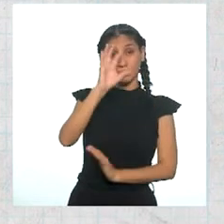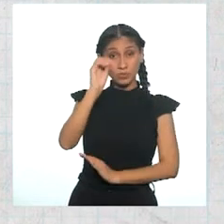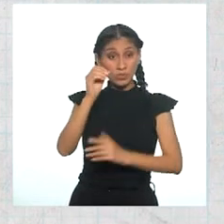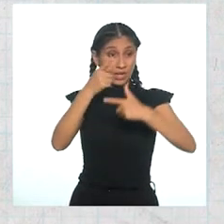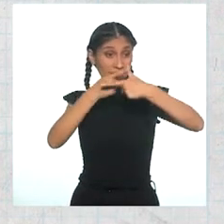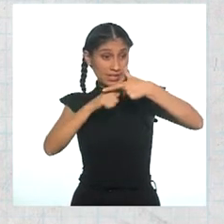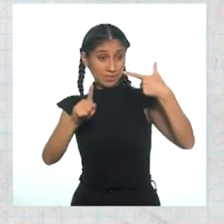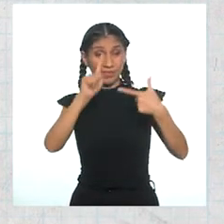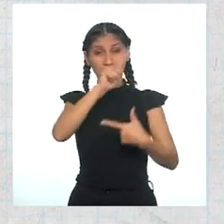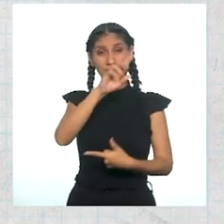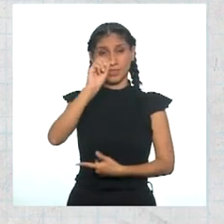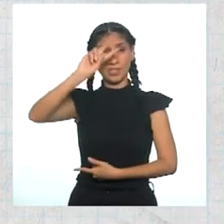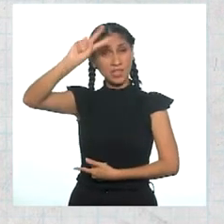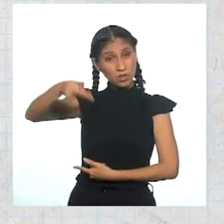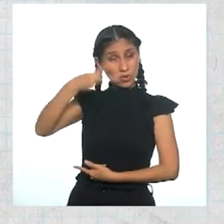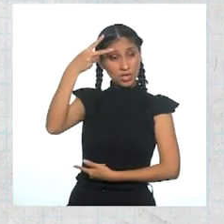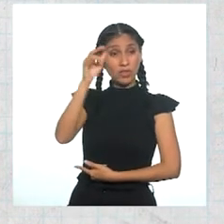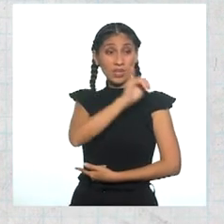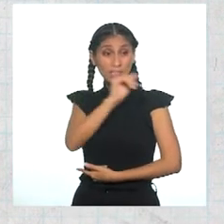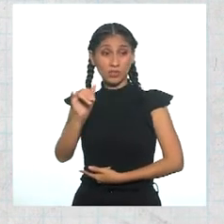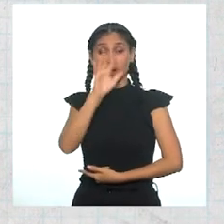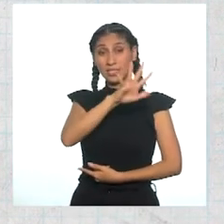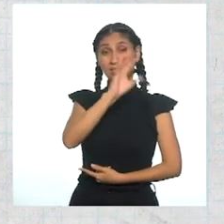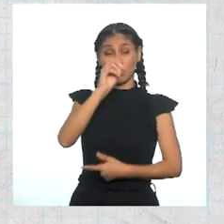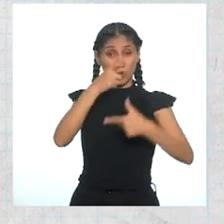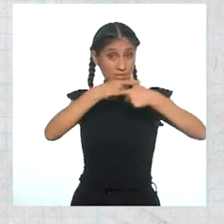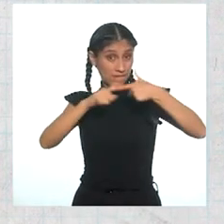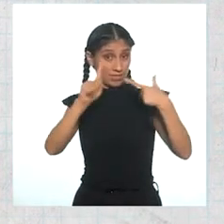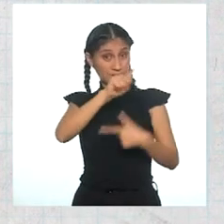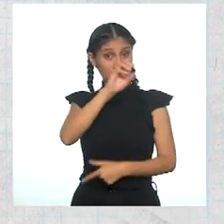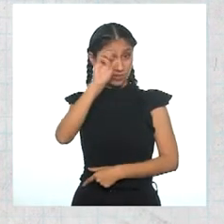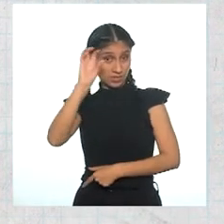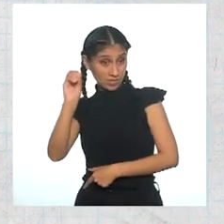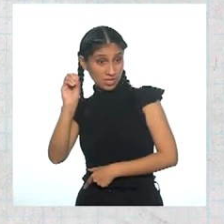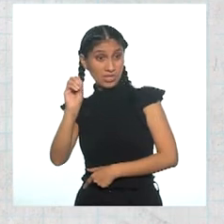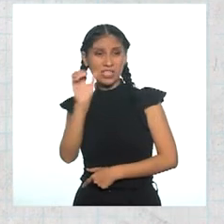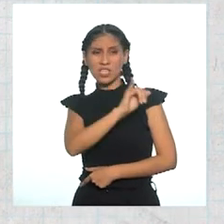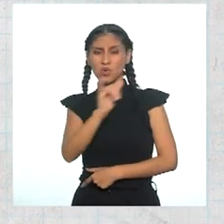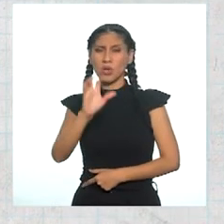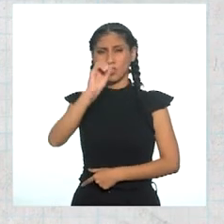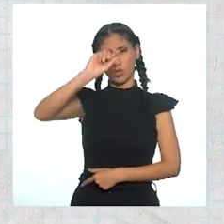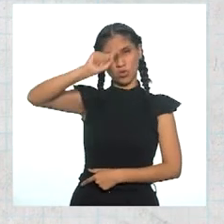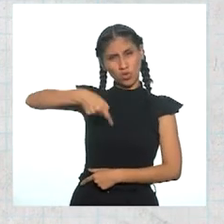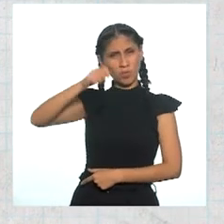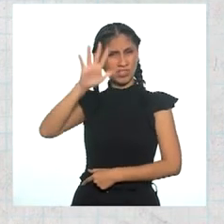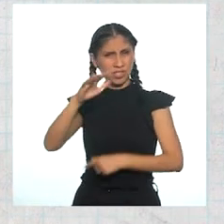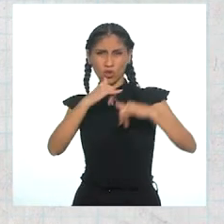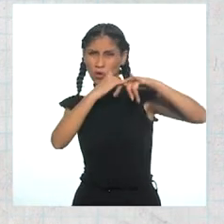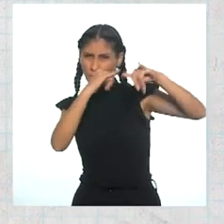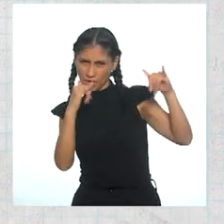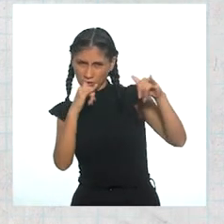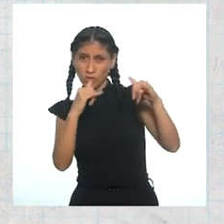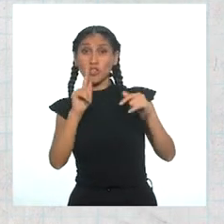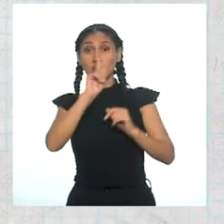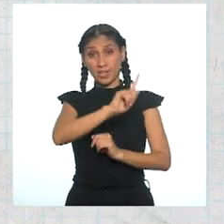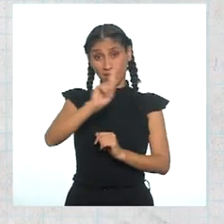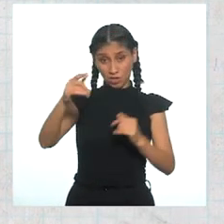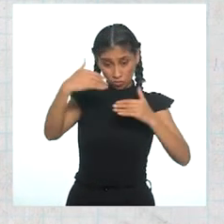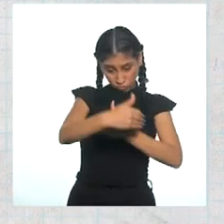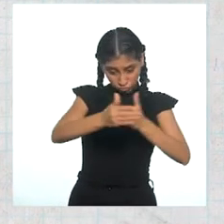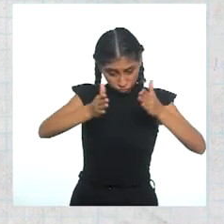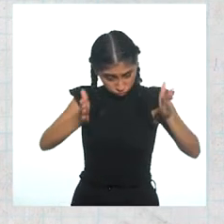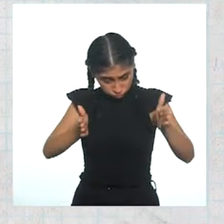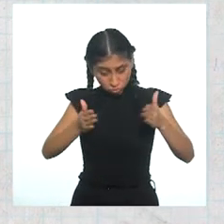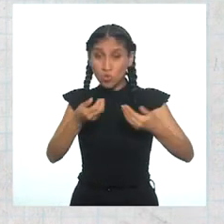cuadrado es igual a 50 entre 100, lo que resulta 0,5 metros. Eso quiere decir que cada lado del